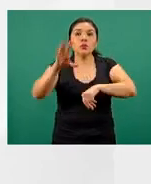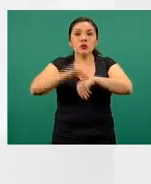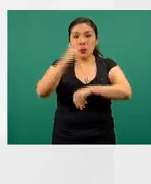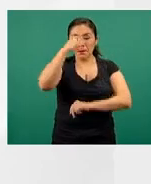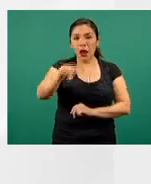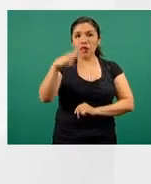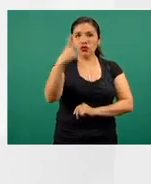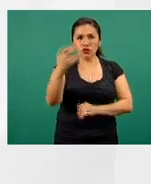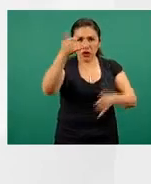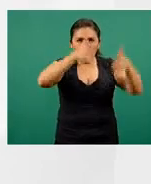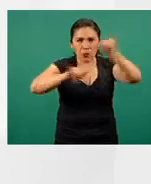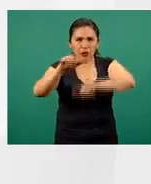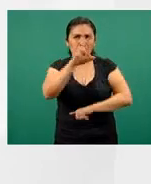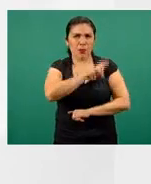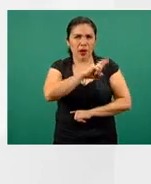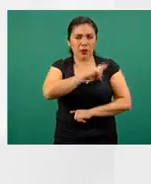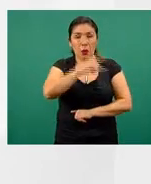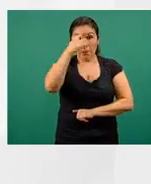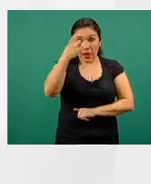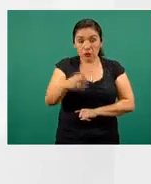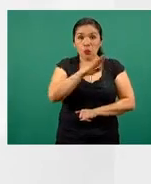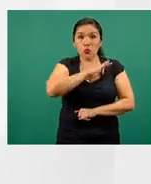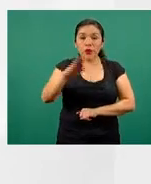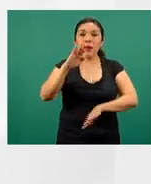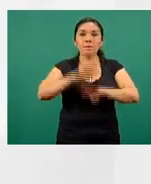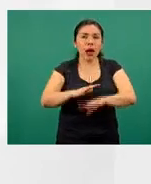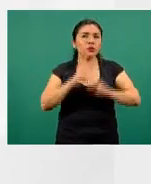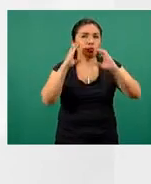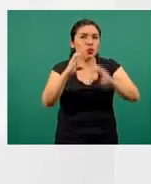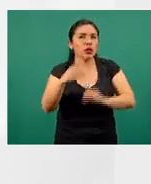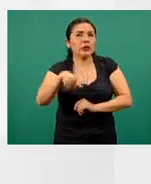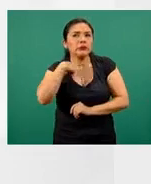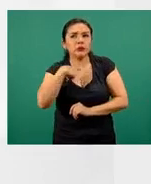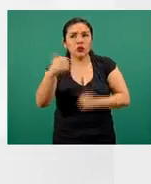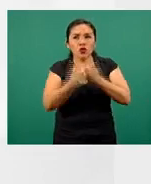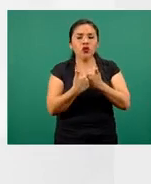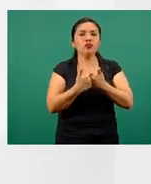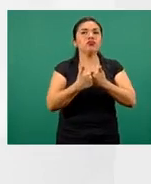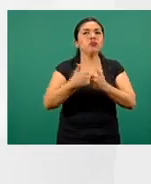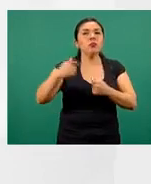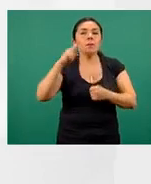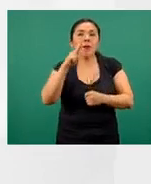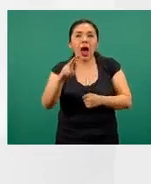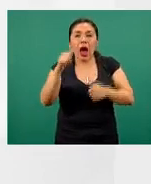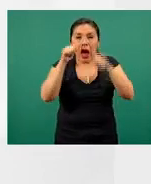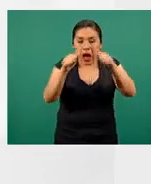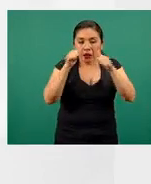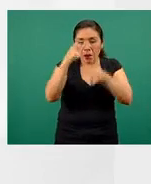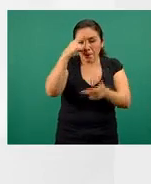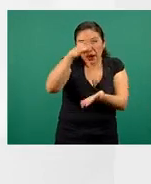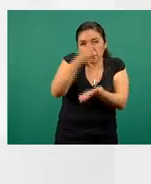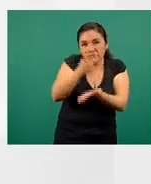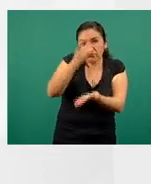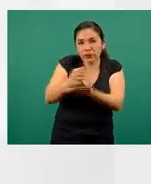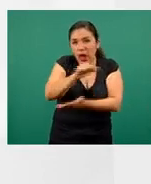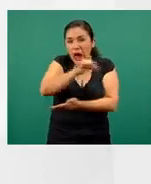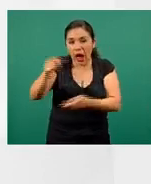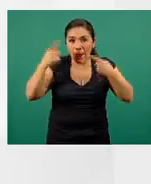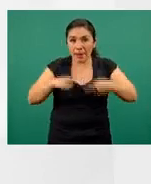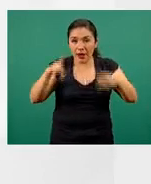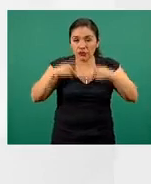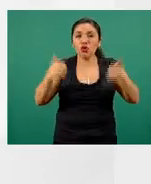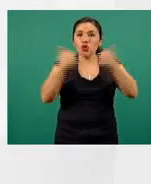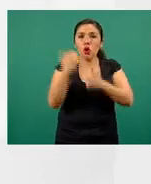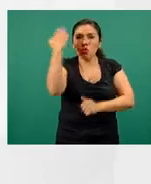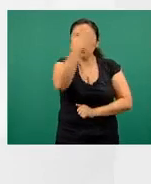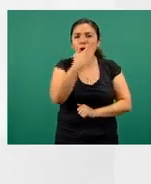2 laboratorios privados para poder extender más la cadena de capacidad para poder hacer estas detecciones, asimismo como pruebas